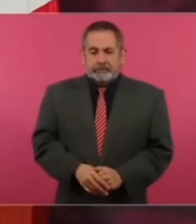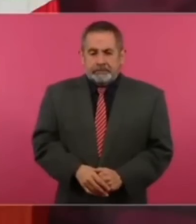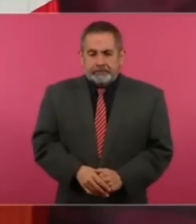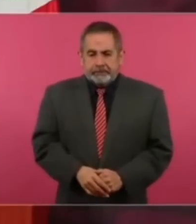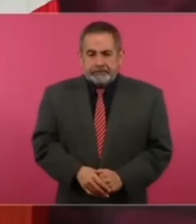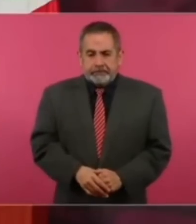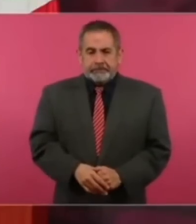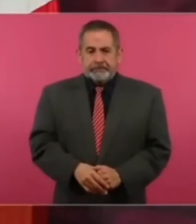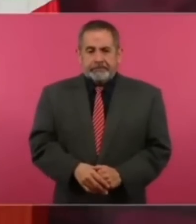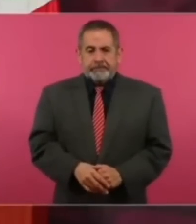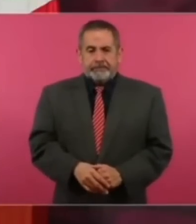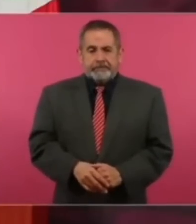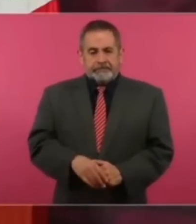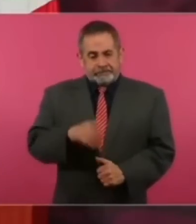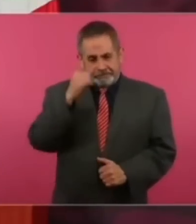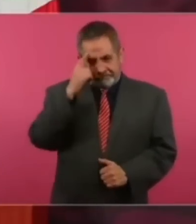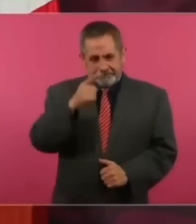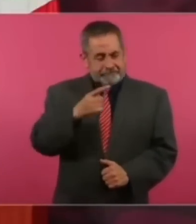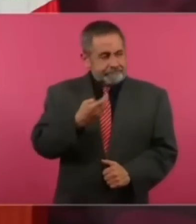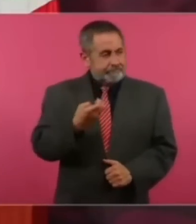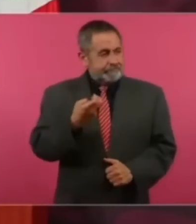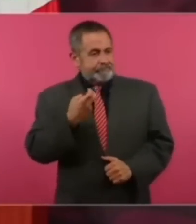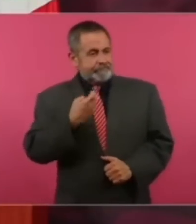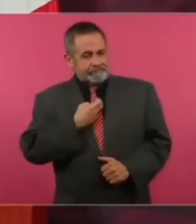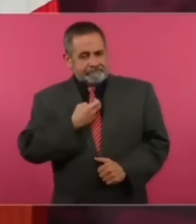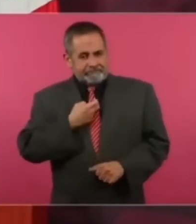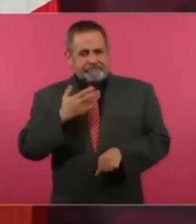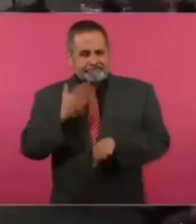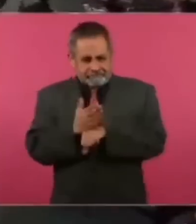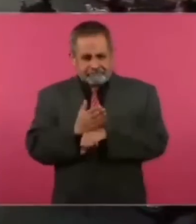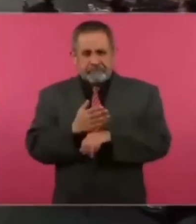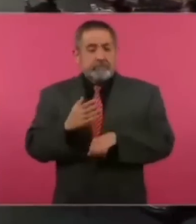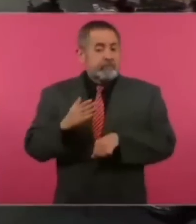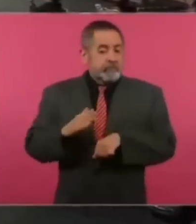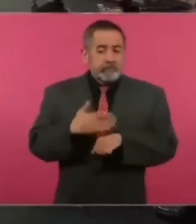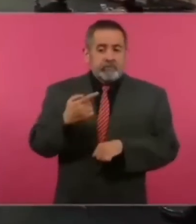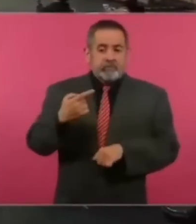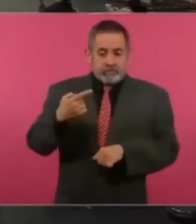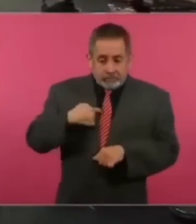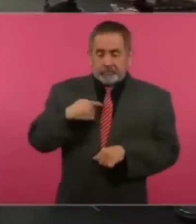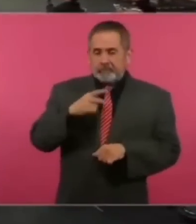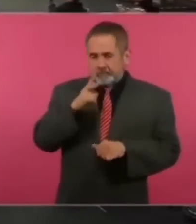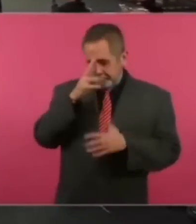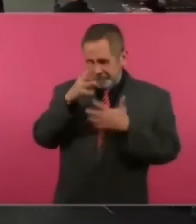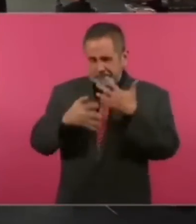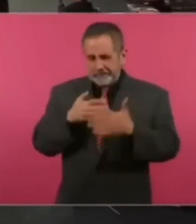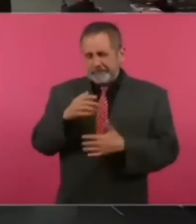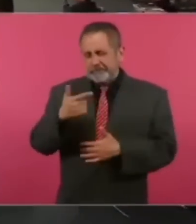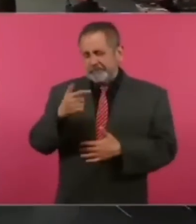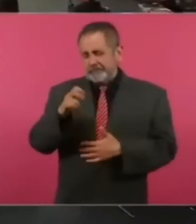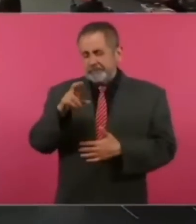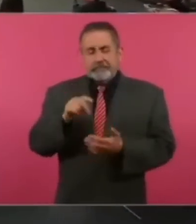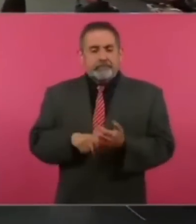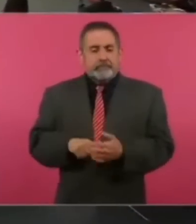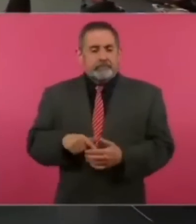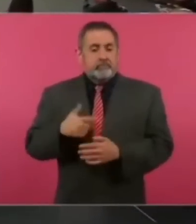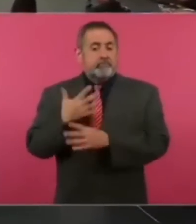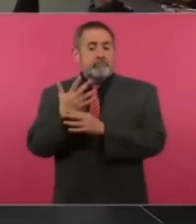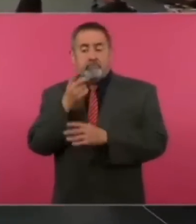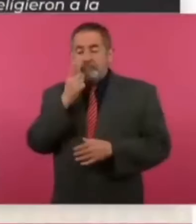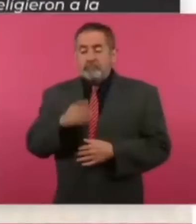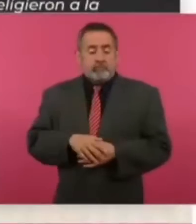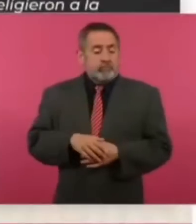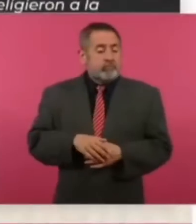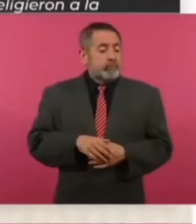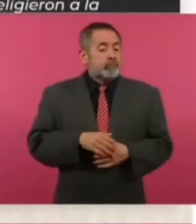para que se me acusara de violencia política de género. Fue elegida por un grupo de hombres que la han